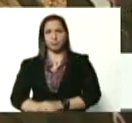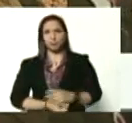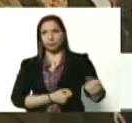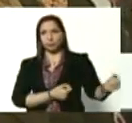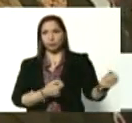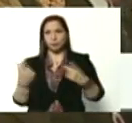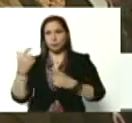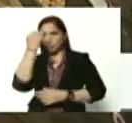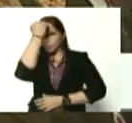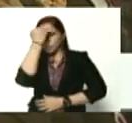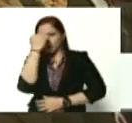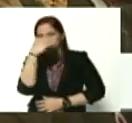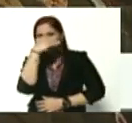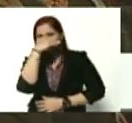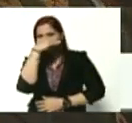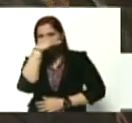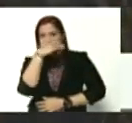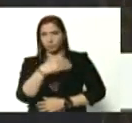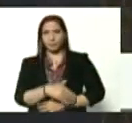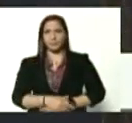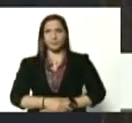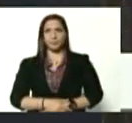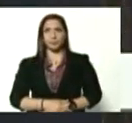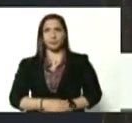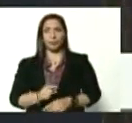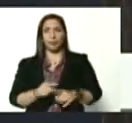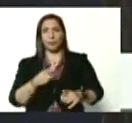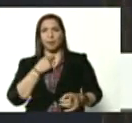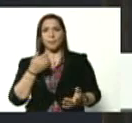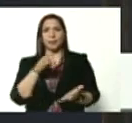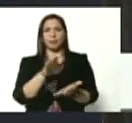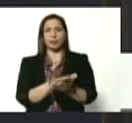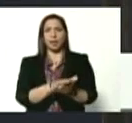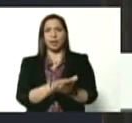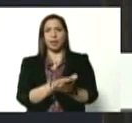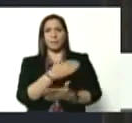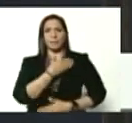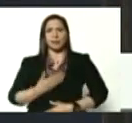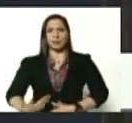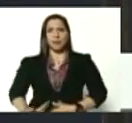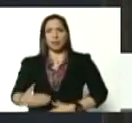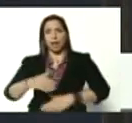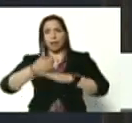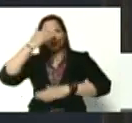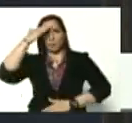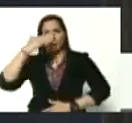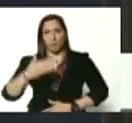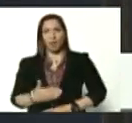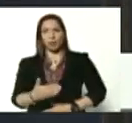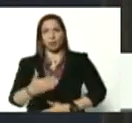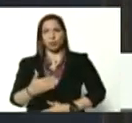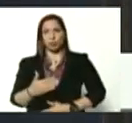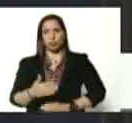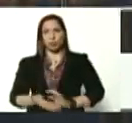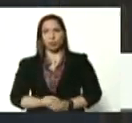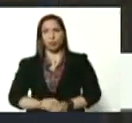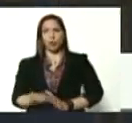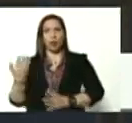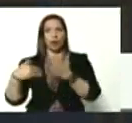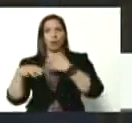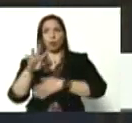mercenarios para asesinar al presidente y el alto mando militar aquel 4 de agosto